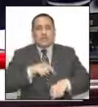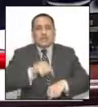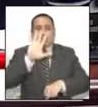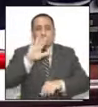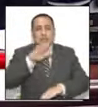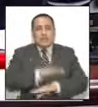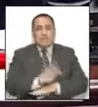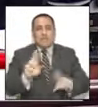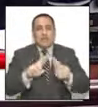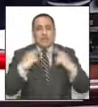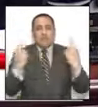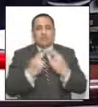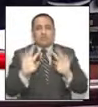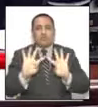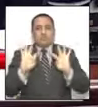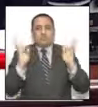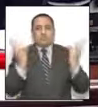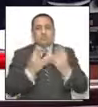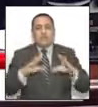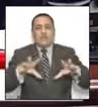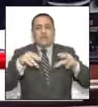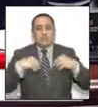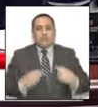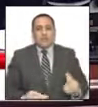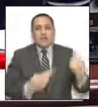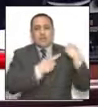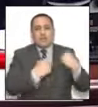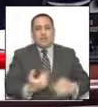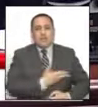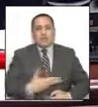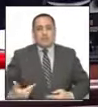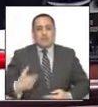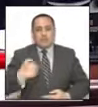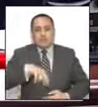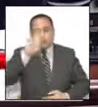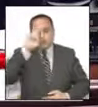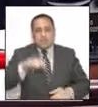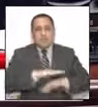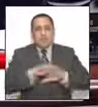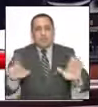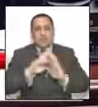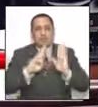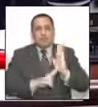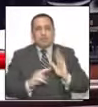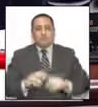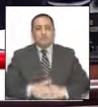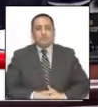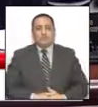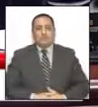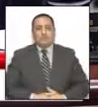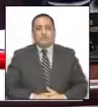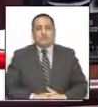tarde a la sesión solemne de asunción del cargo de presidente de la República. Se levanta la sesión.